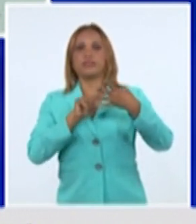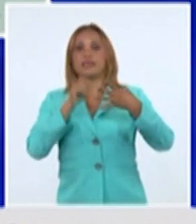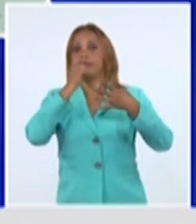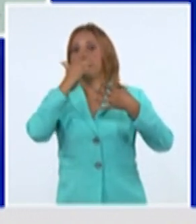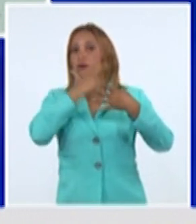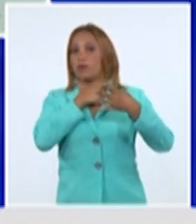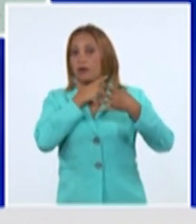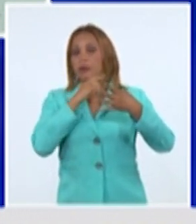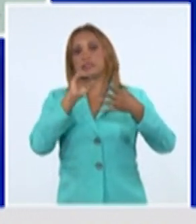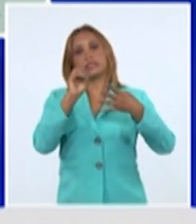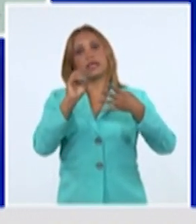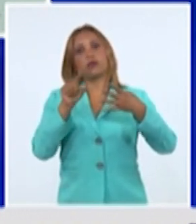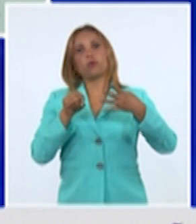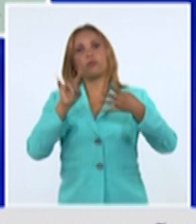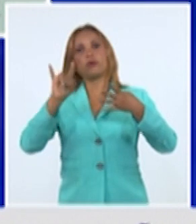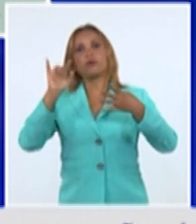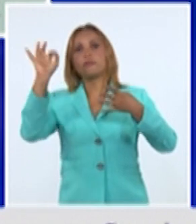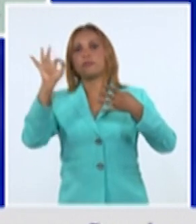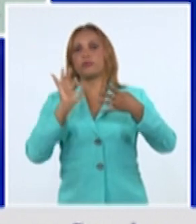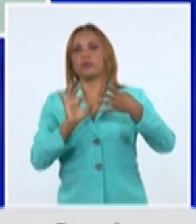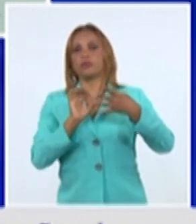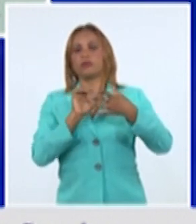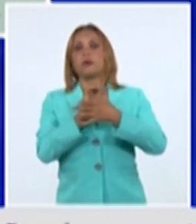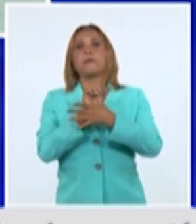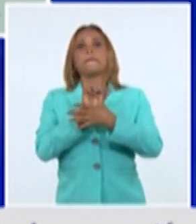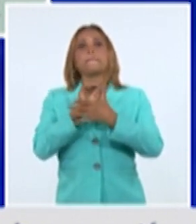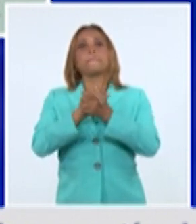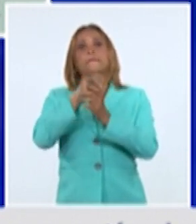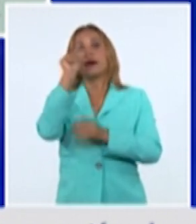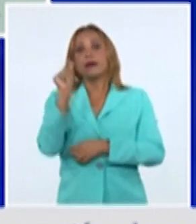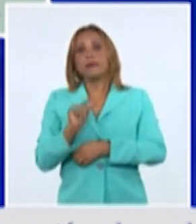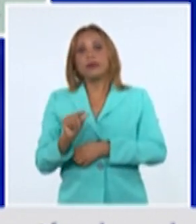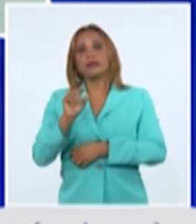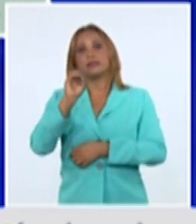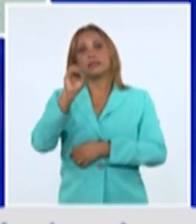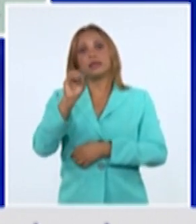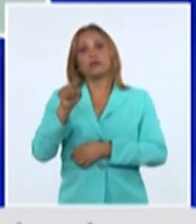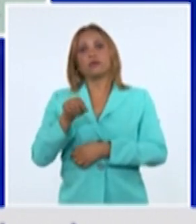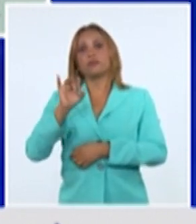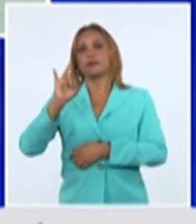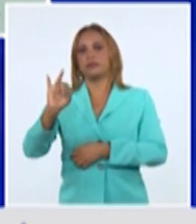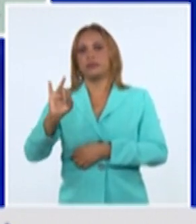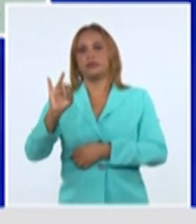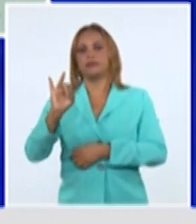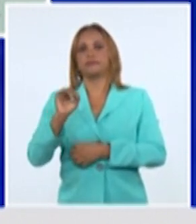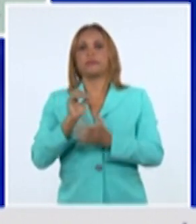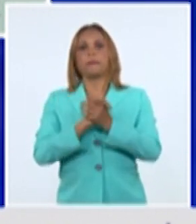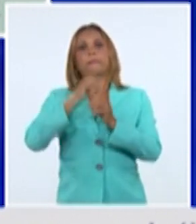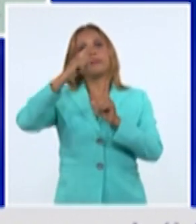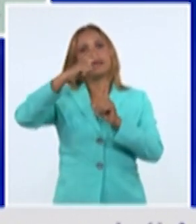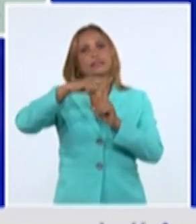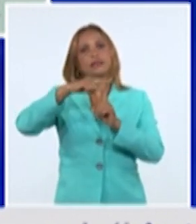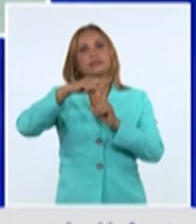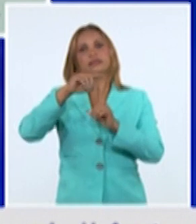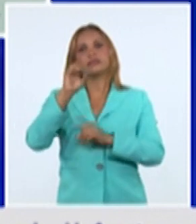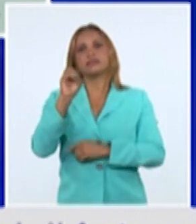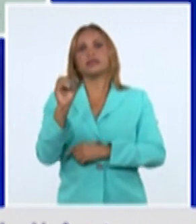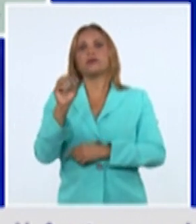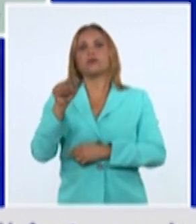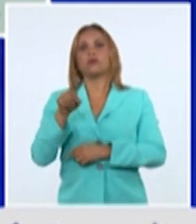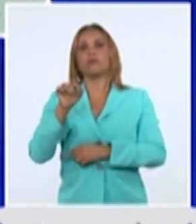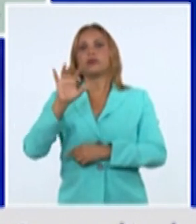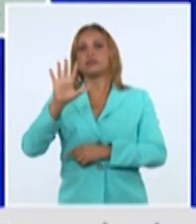el 0,9%, Mayabeque el 0,7%, Matanzas el